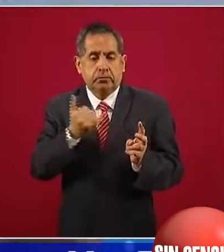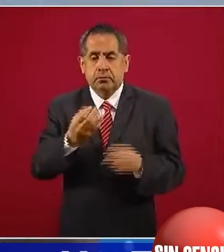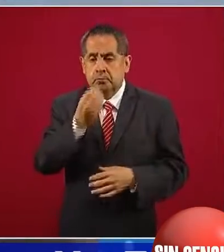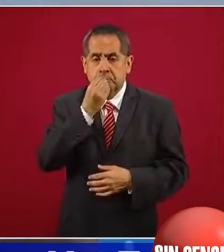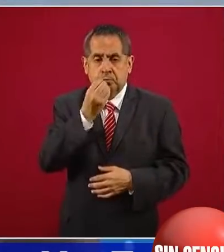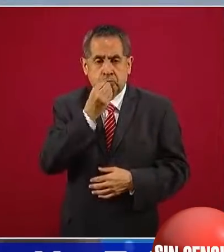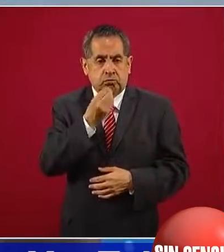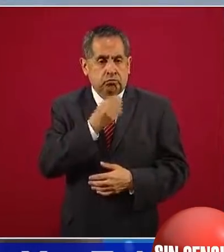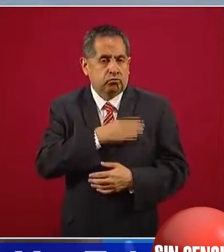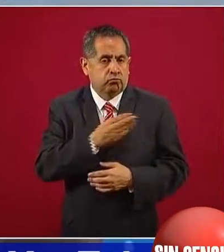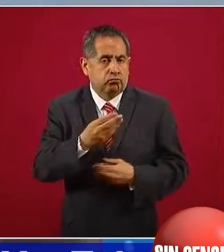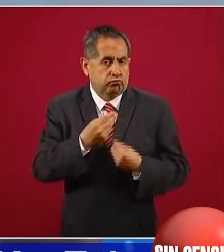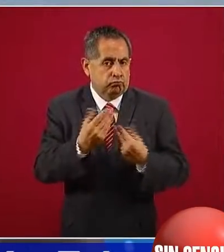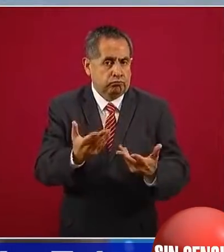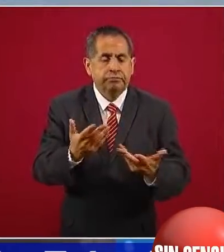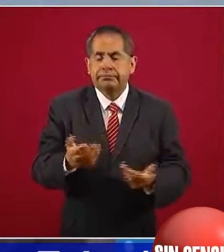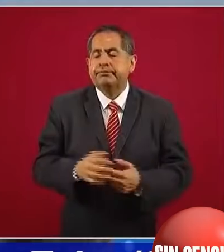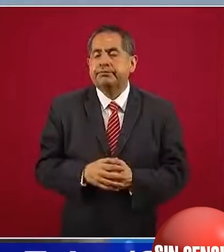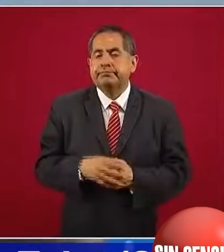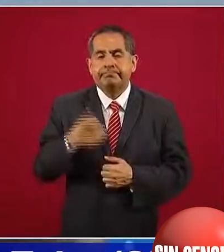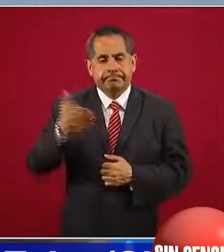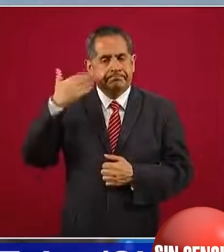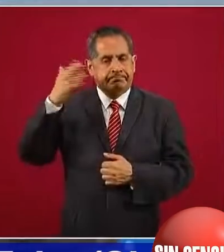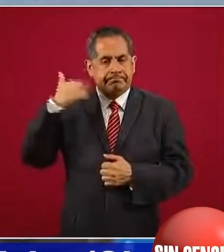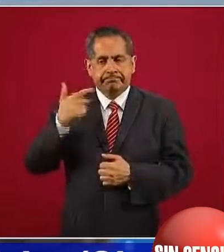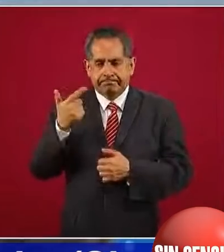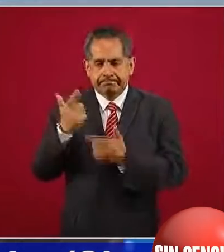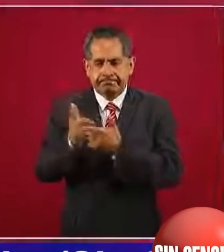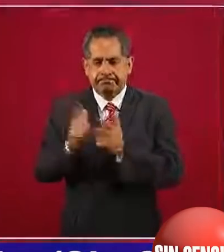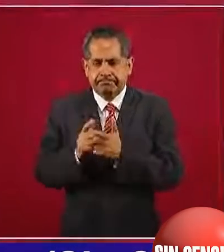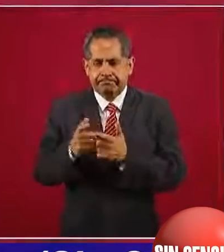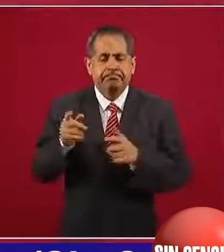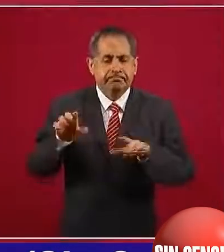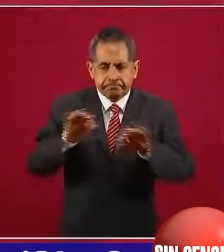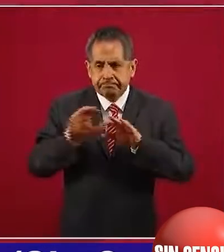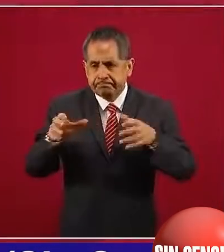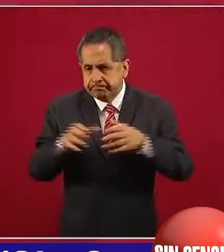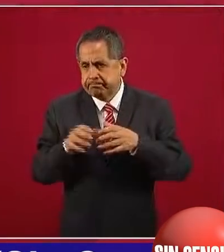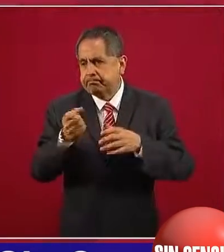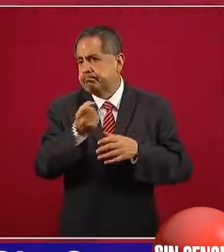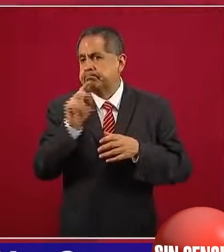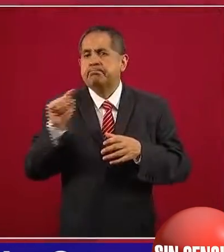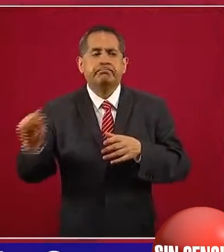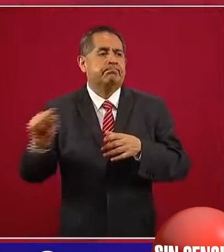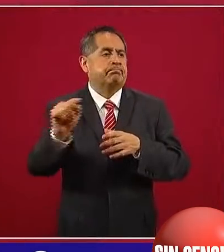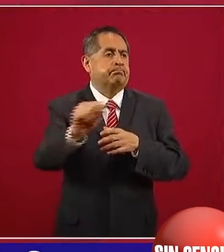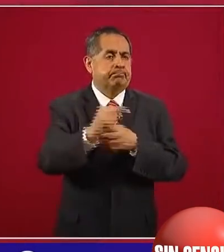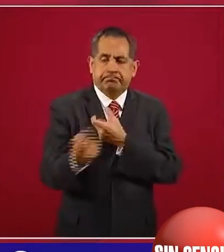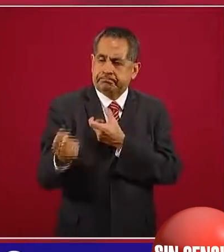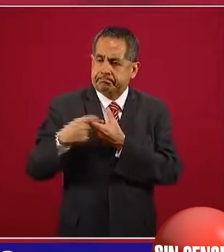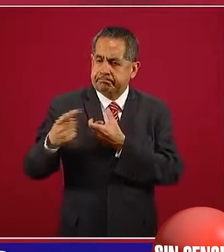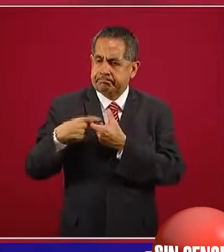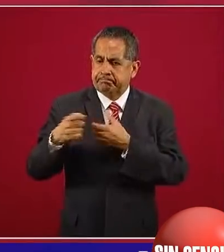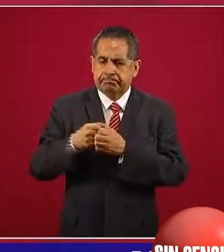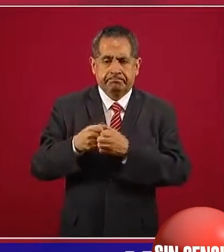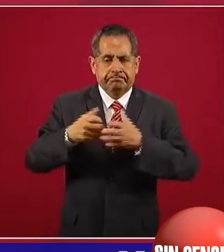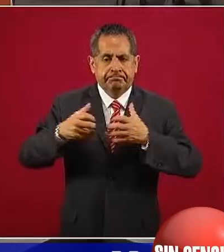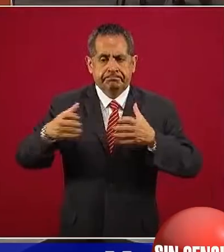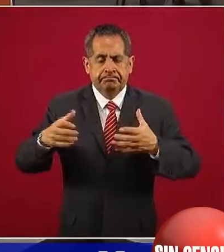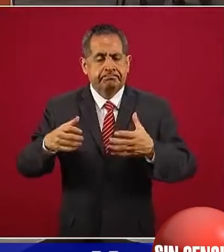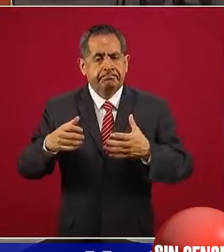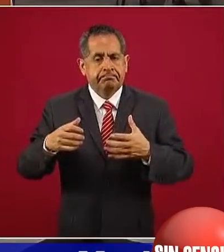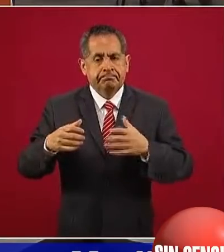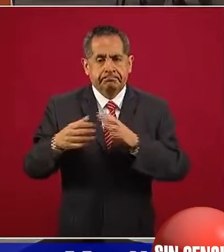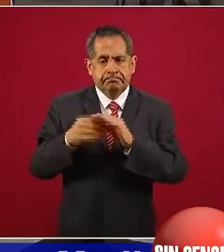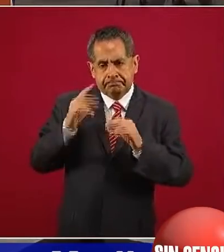se llamaba así en ese momento. Este fue avanzando, se incorporaron varias otras instituciones que están en la diapositiva